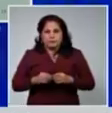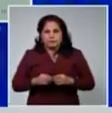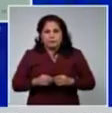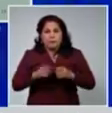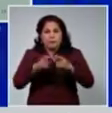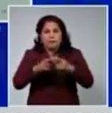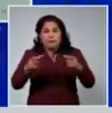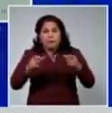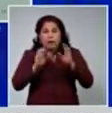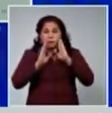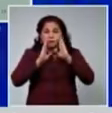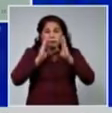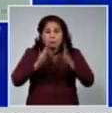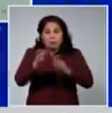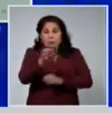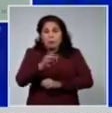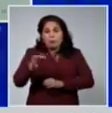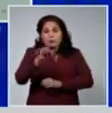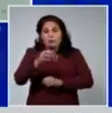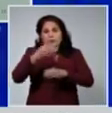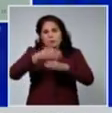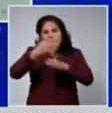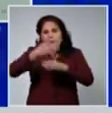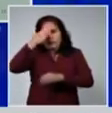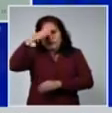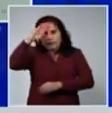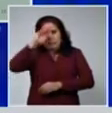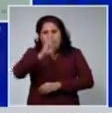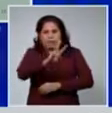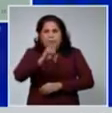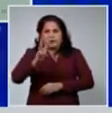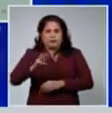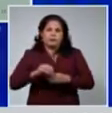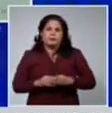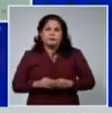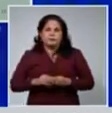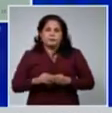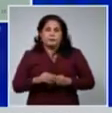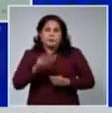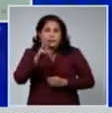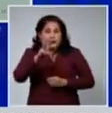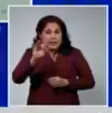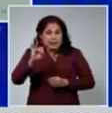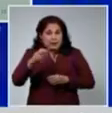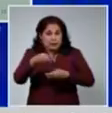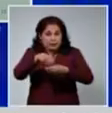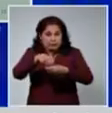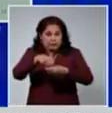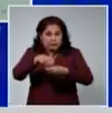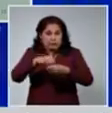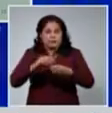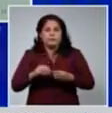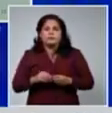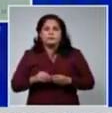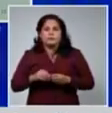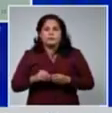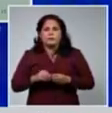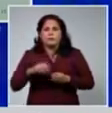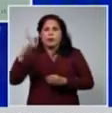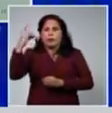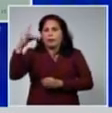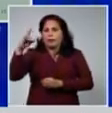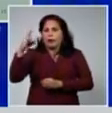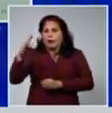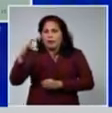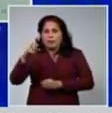concentración el municipio santiago 33 de los 37 el tétanos el más olvidado